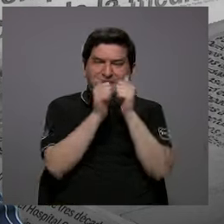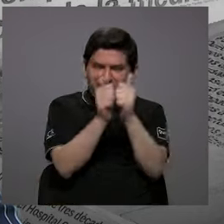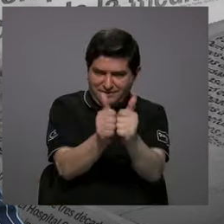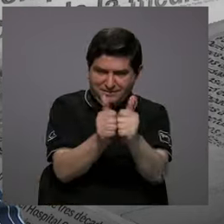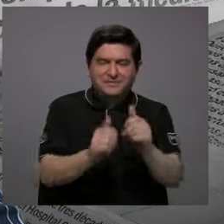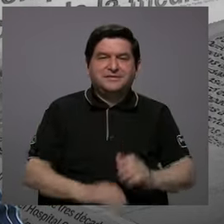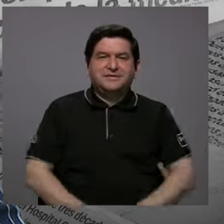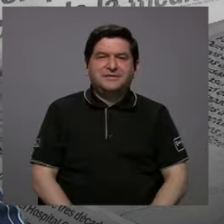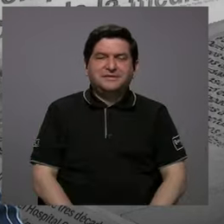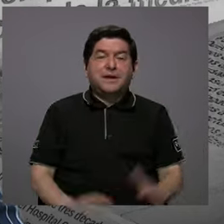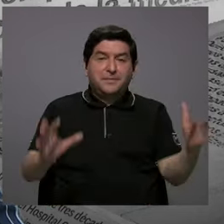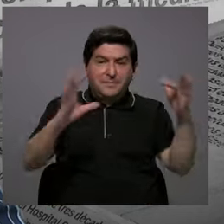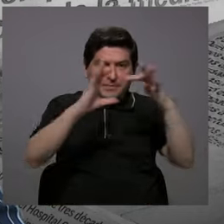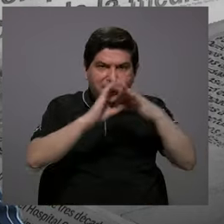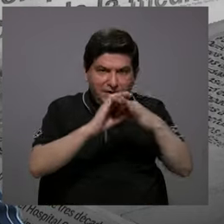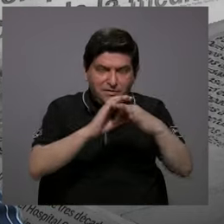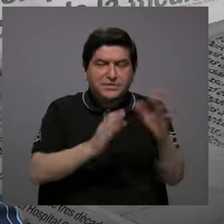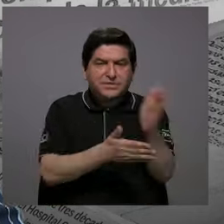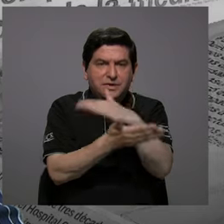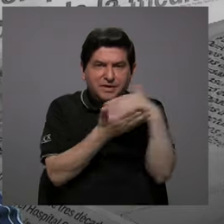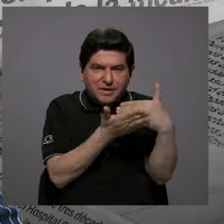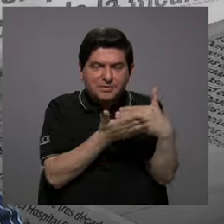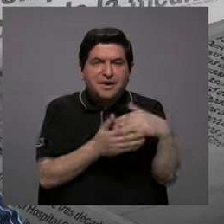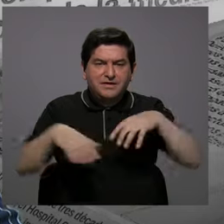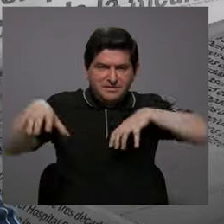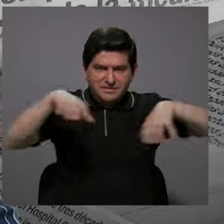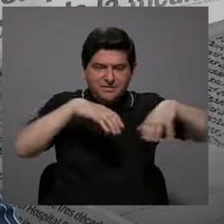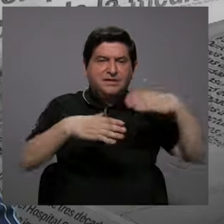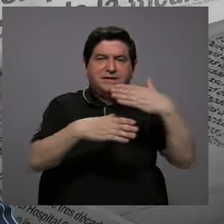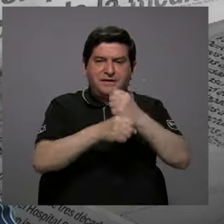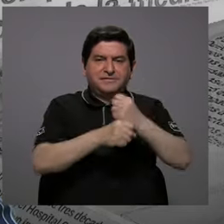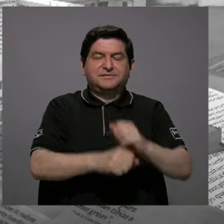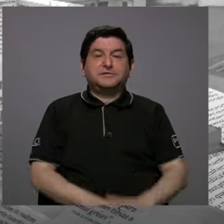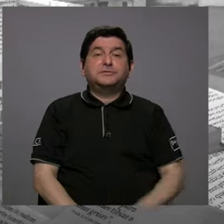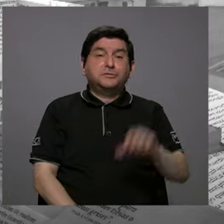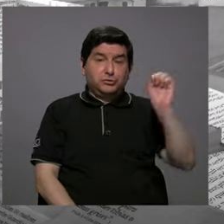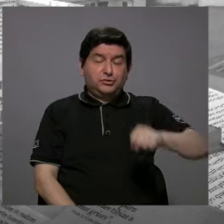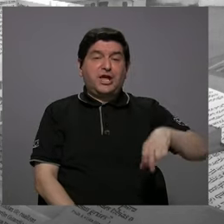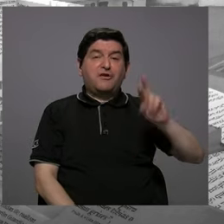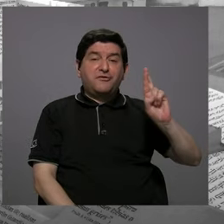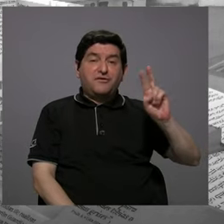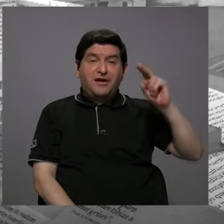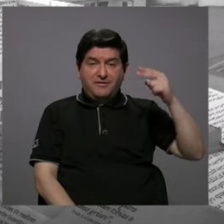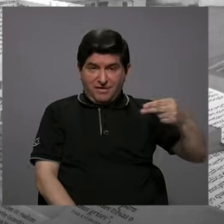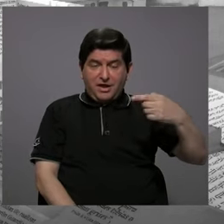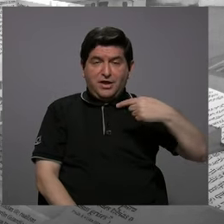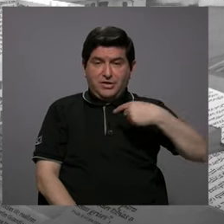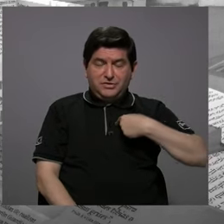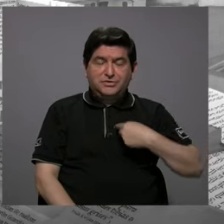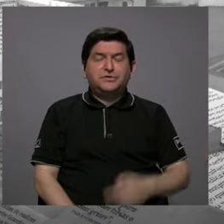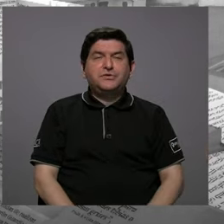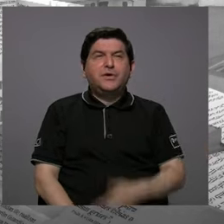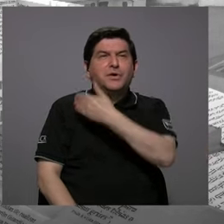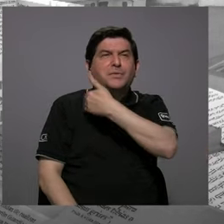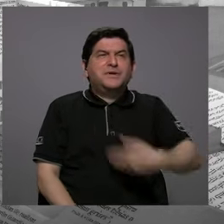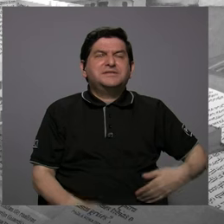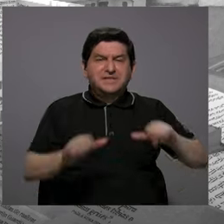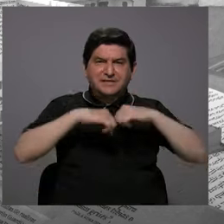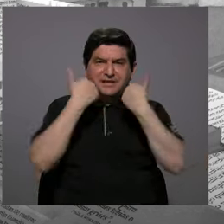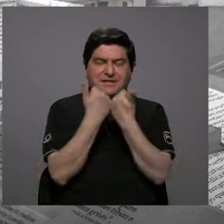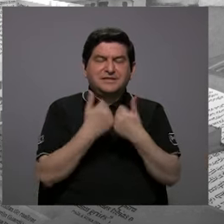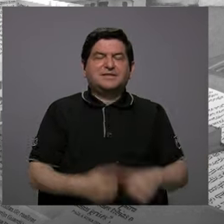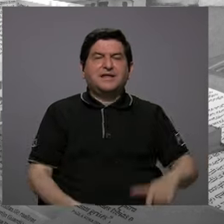ha coordinado parte de las actividades que realiza Sí con Rafael yoy hoy presidenta de la asociación